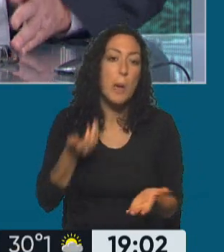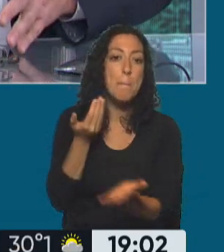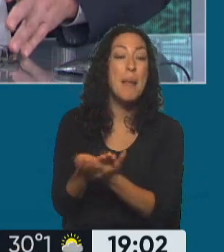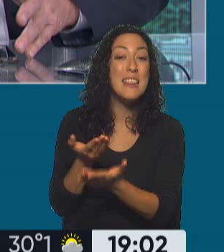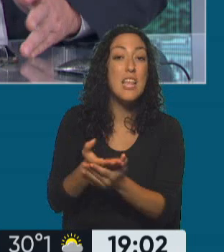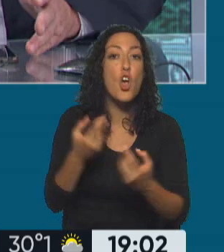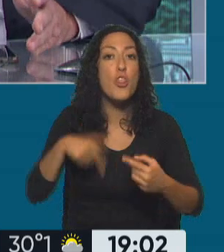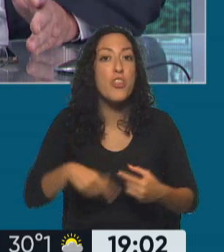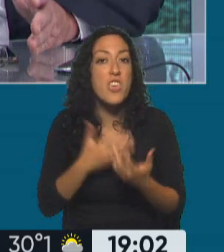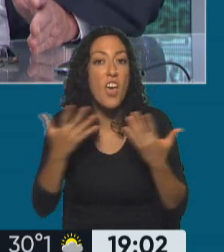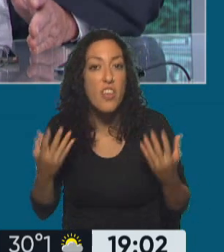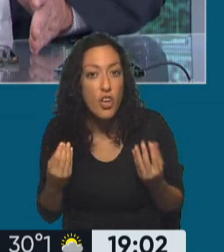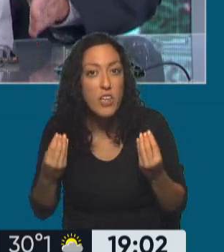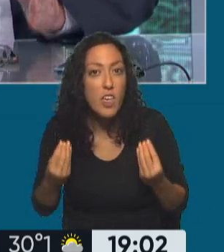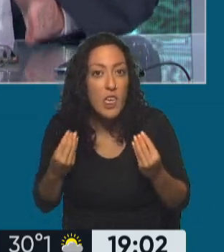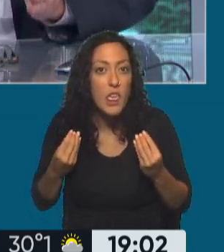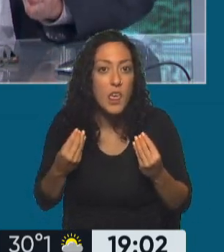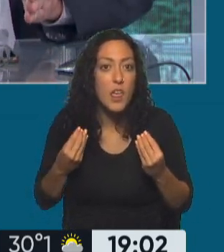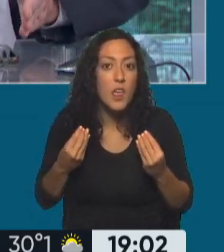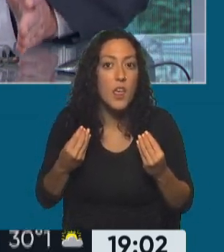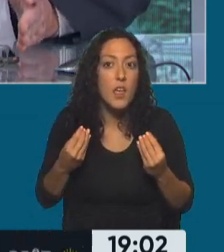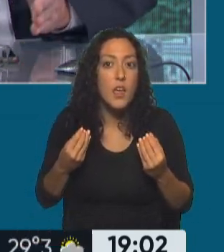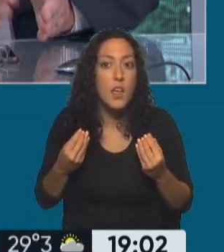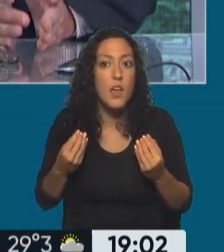que se restrinjan a una